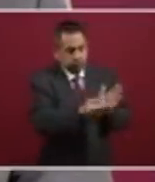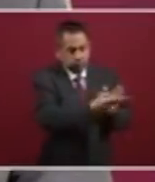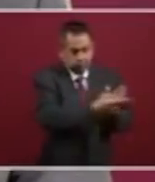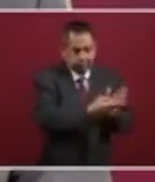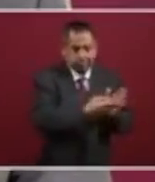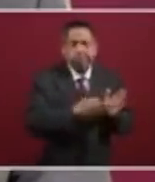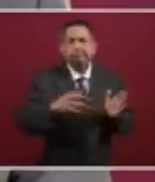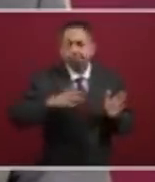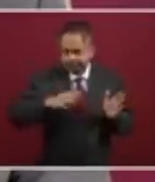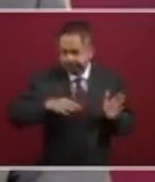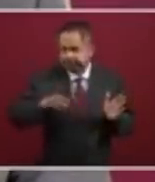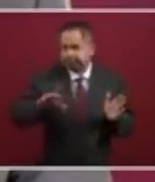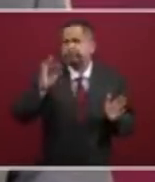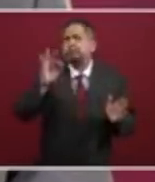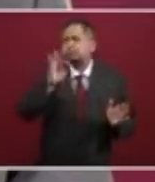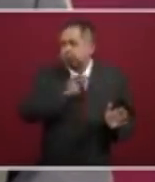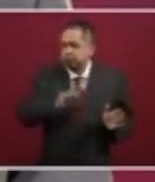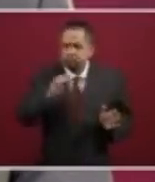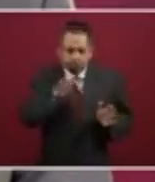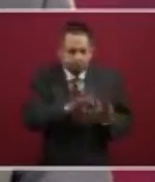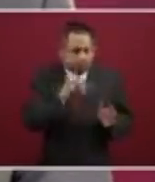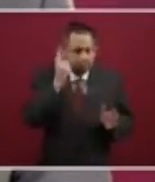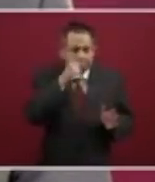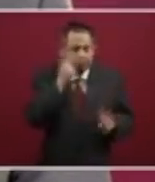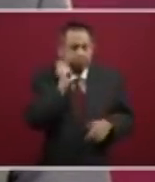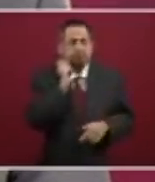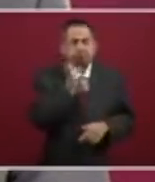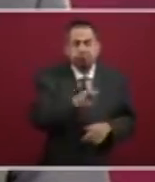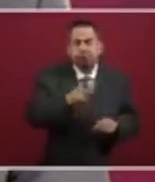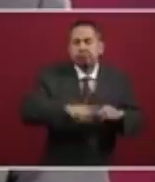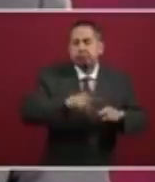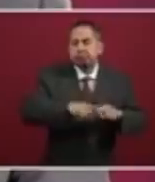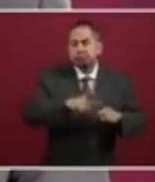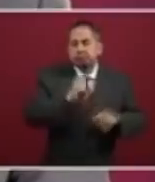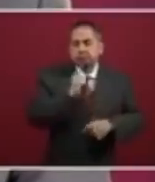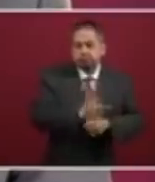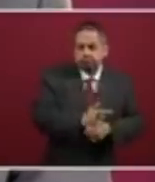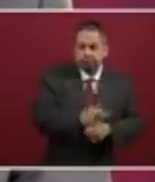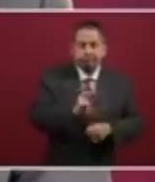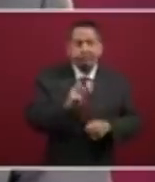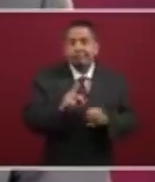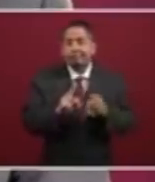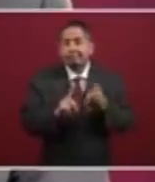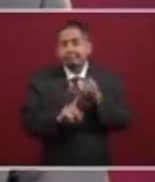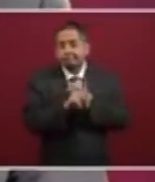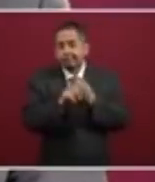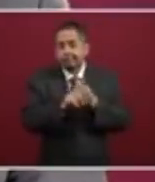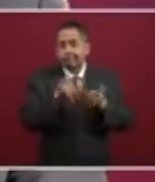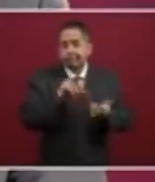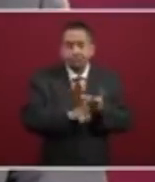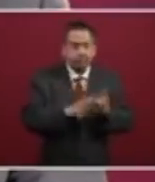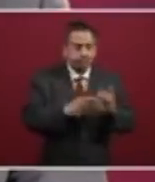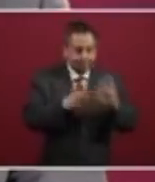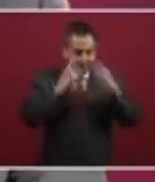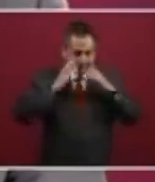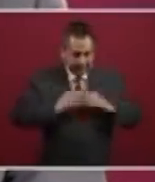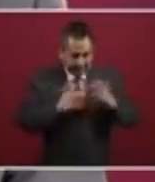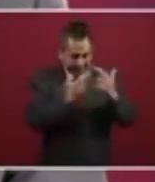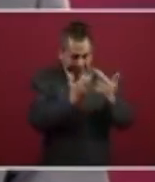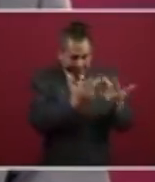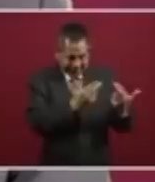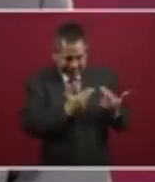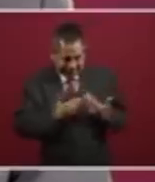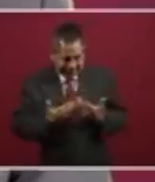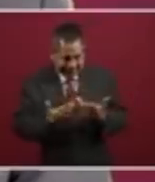con elementos de identificación. El problema fundamental está en los restos que se encuentran fragmentados y que han tenido,